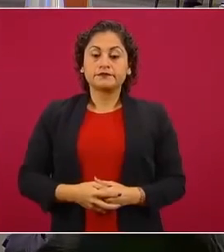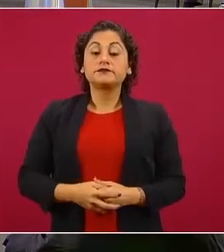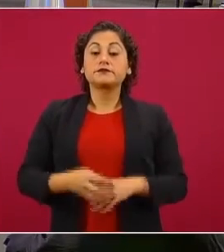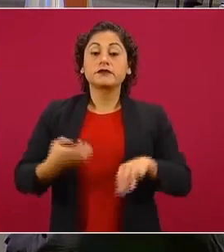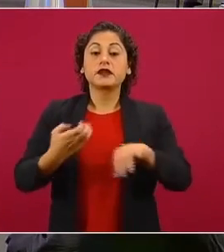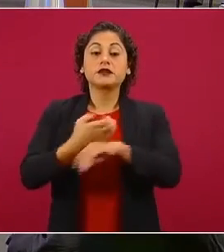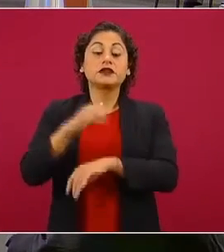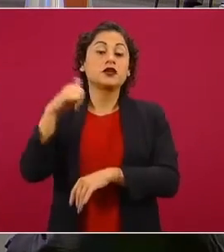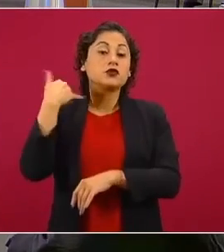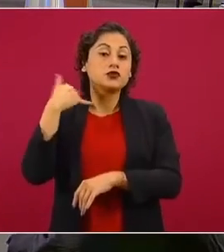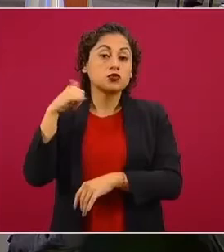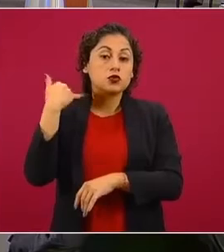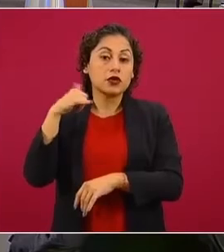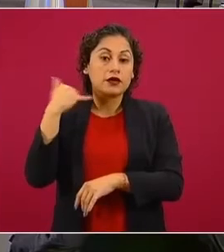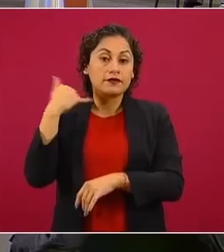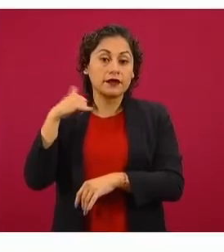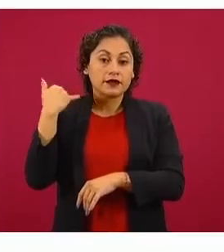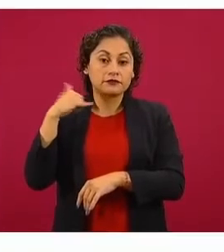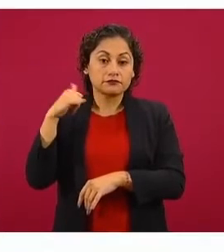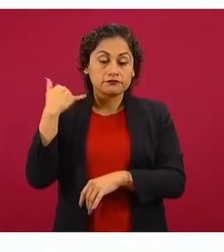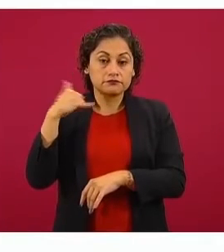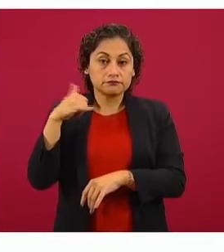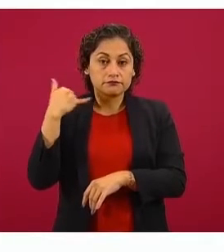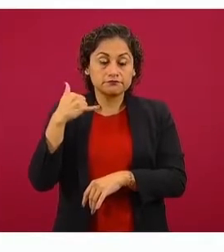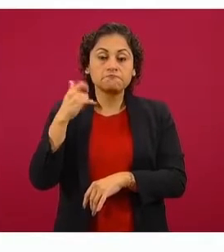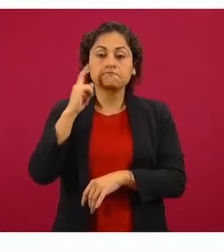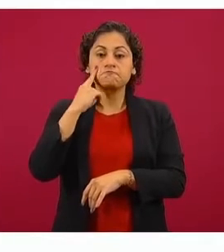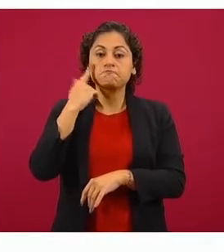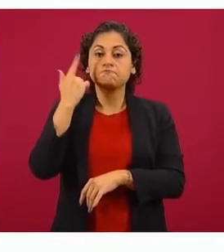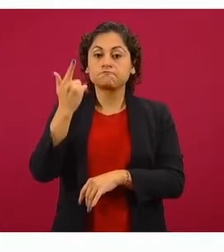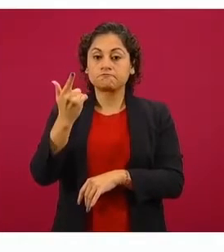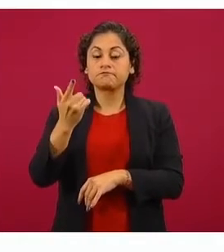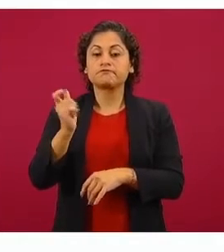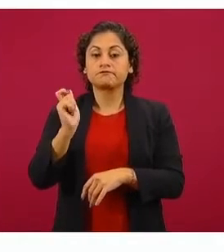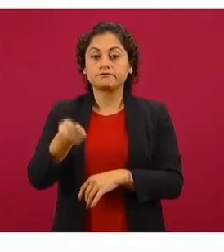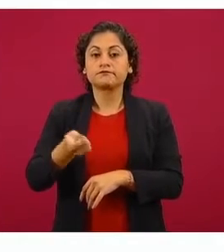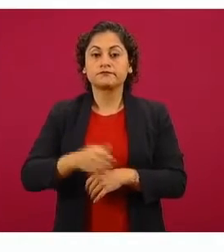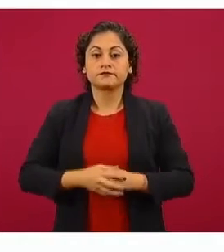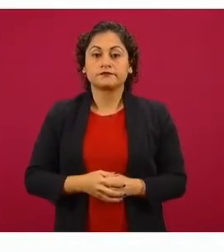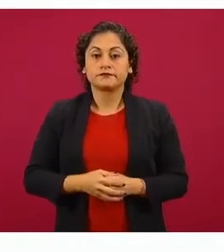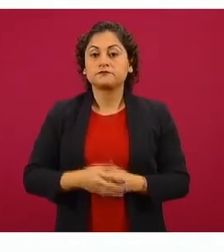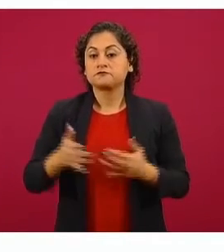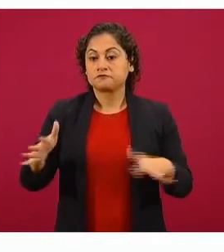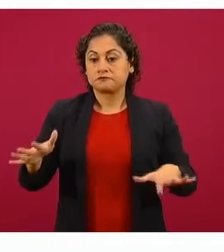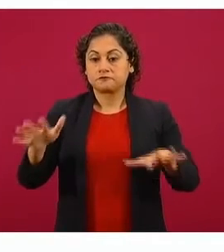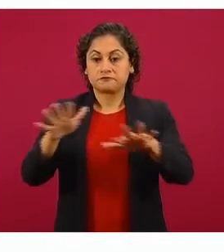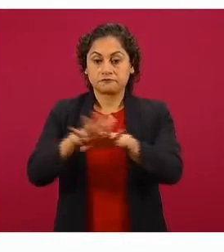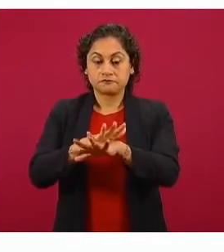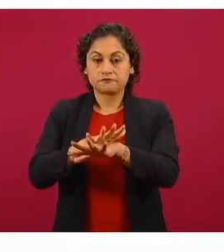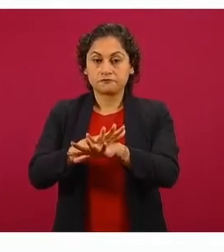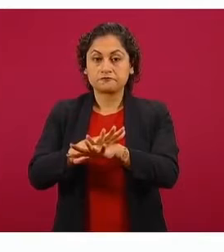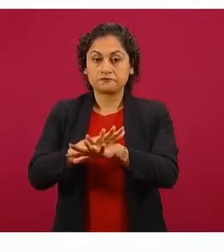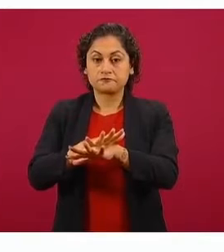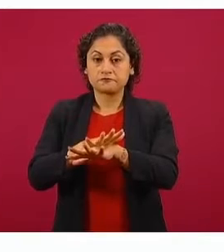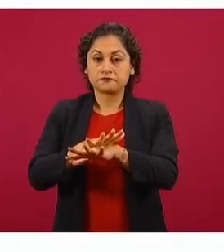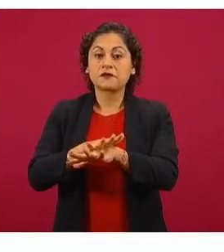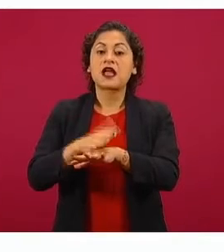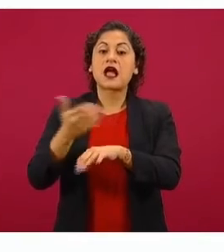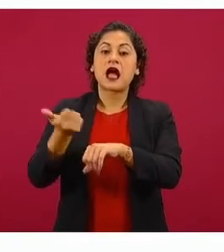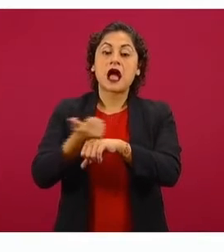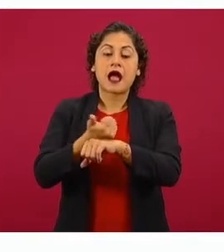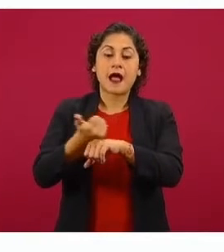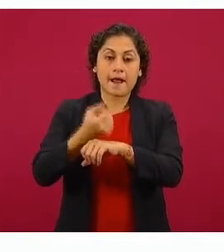Yucatán, el penúltimo en orden alfabético, también una reducción sostenida, pasa ya a naranja, de naranja a